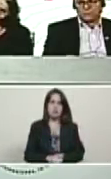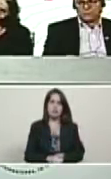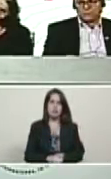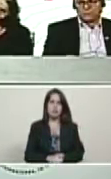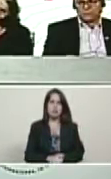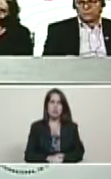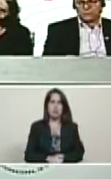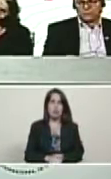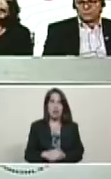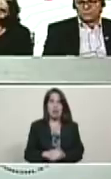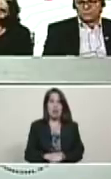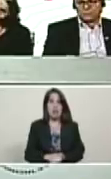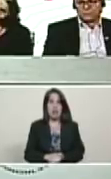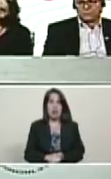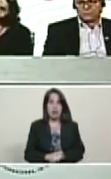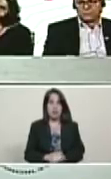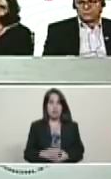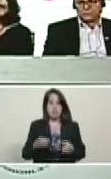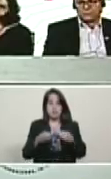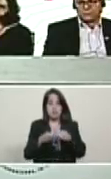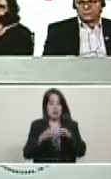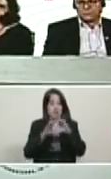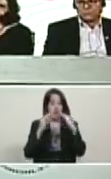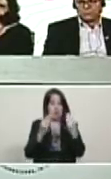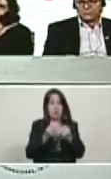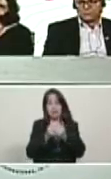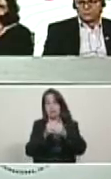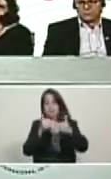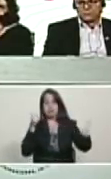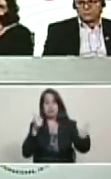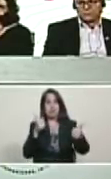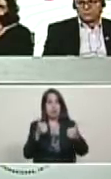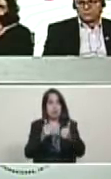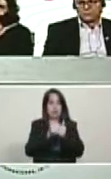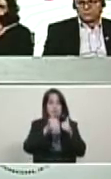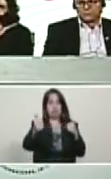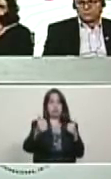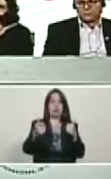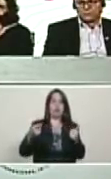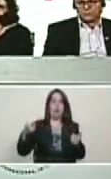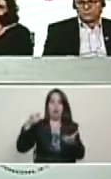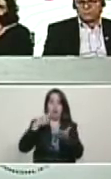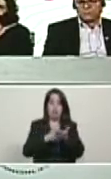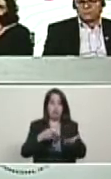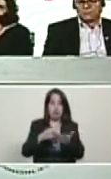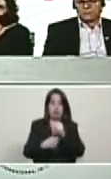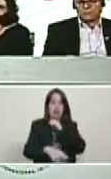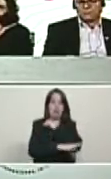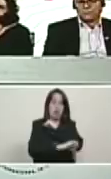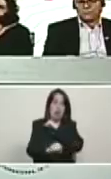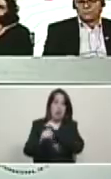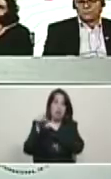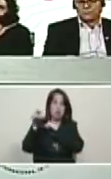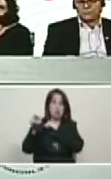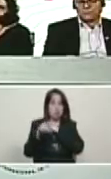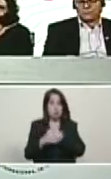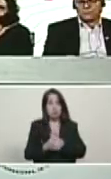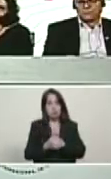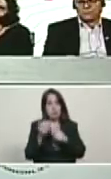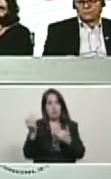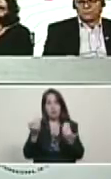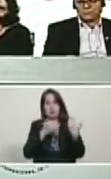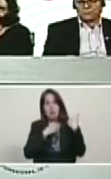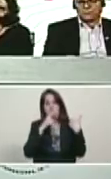a dividir familia iván duque a / familia al contratar delincuente y bando que ha dividido familia